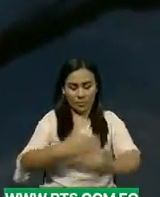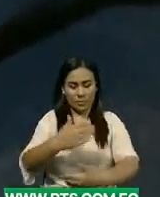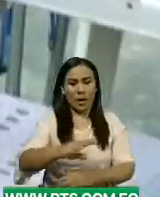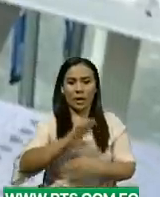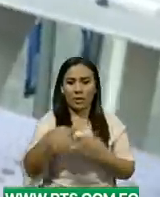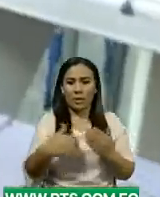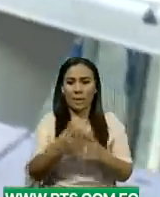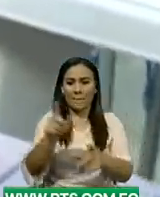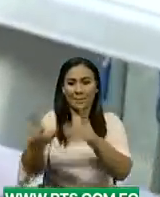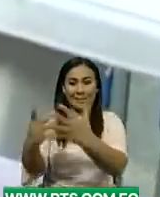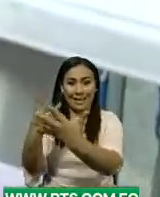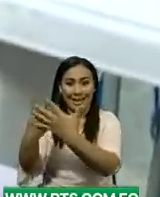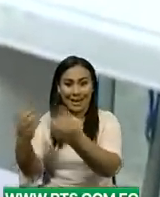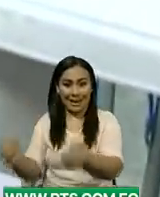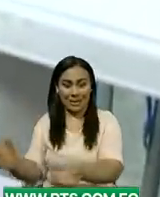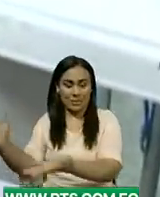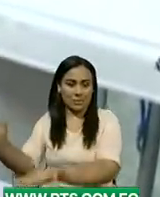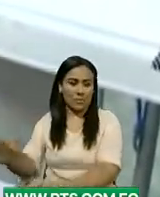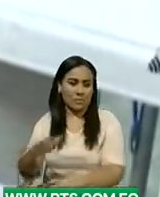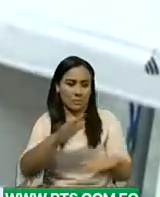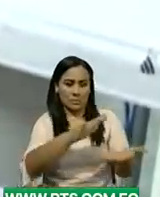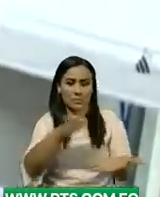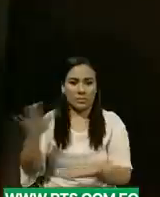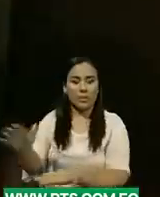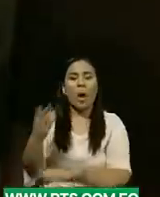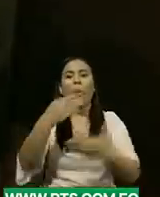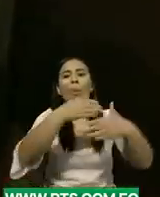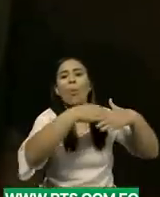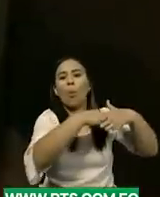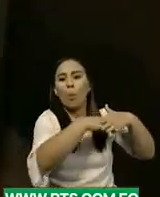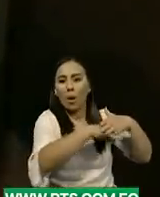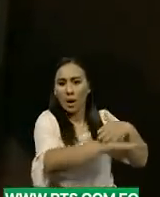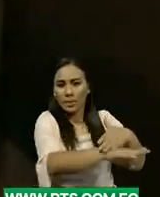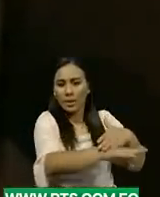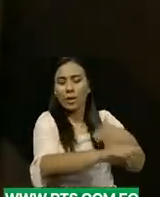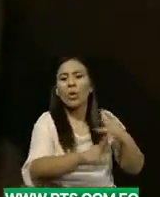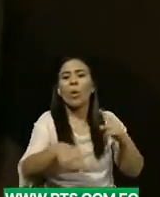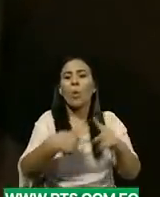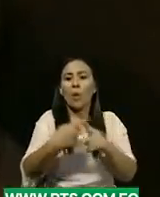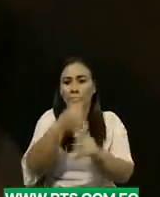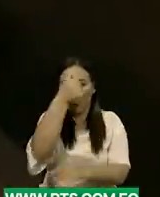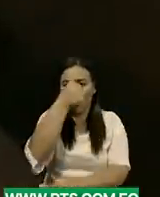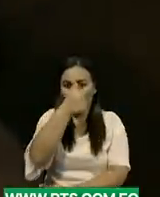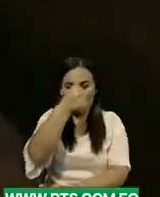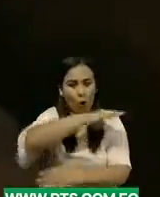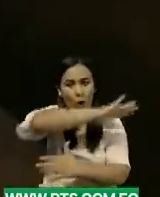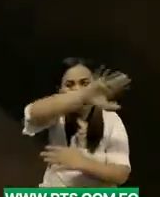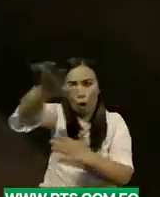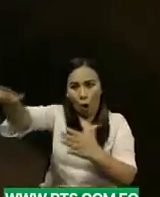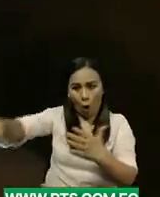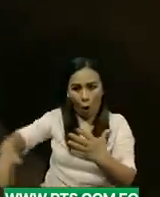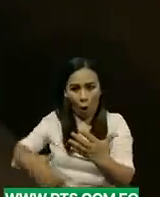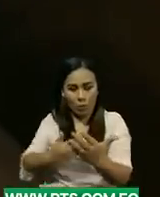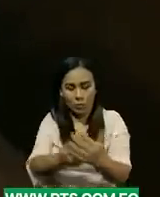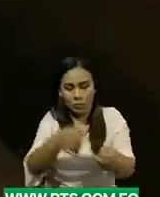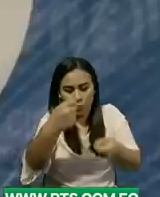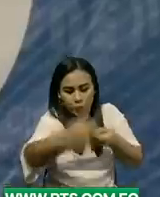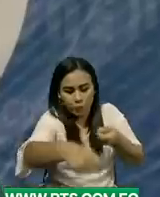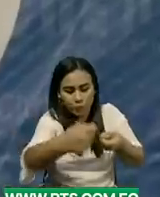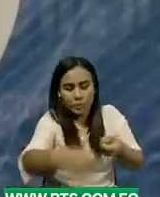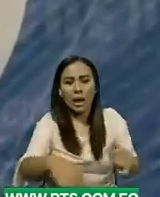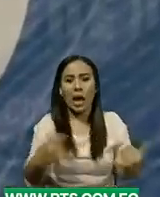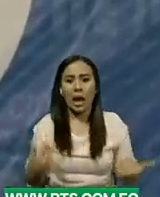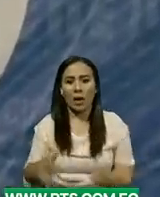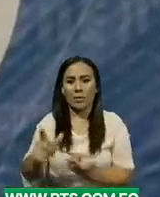las personas privadas de la libertad que sufragaron el jueves, se efectuará el próximo domingo. Entre tanto, las papeletas bajo resguardo